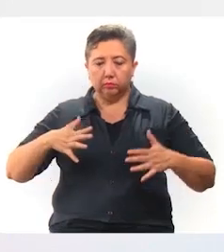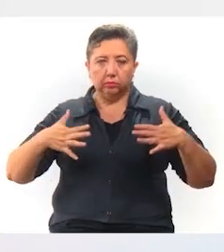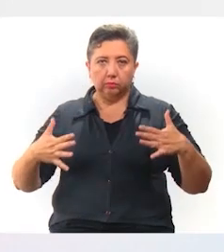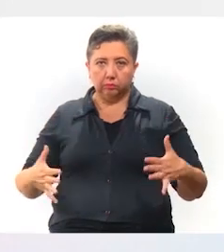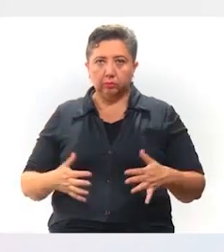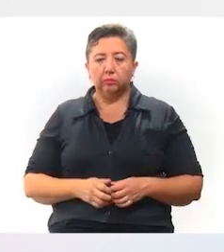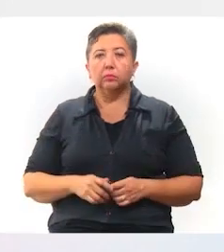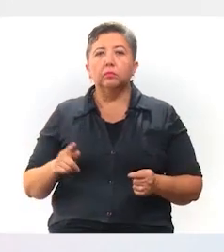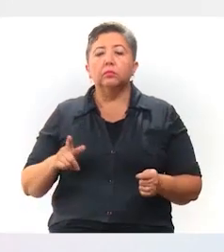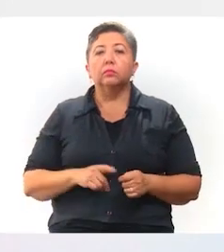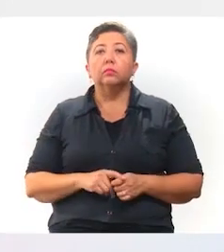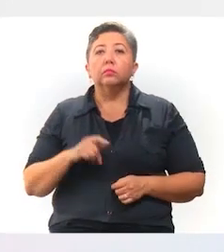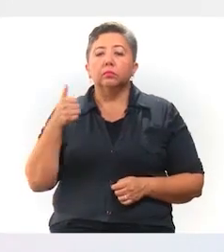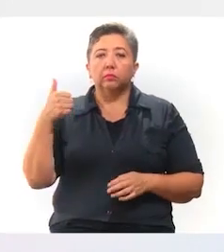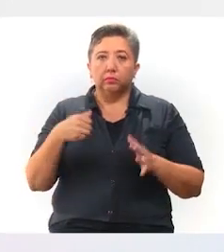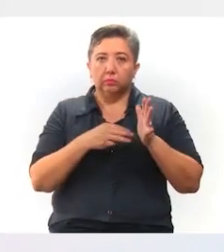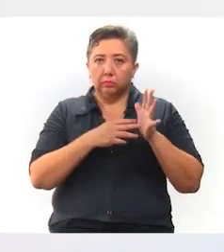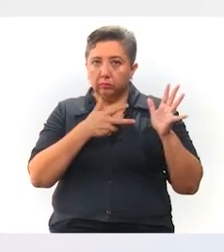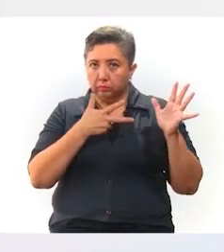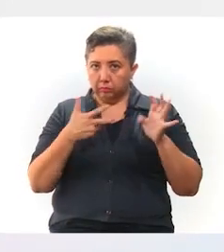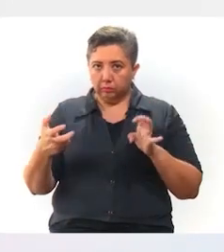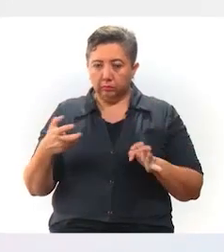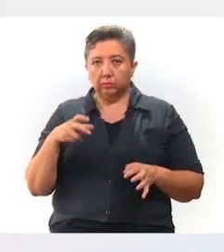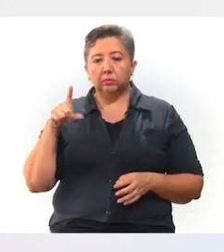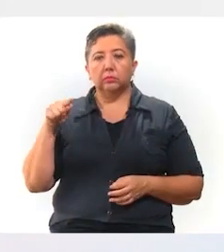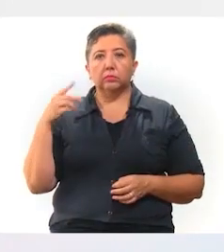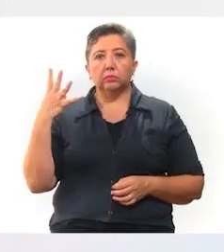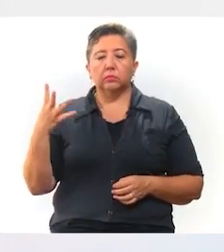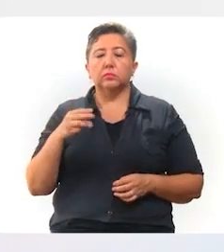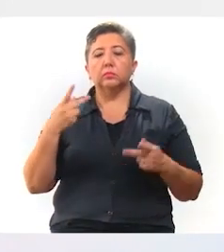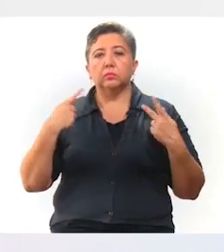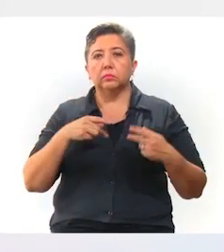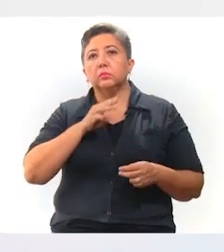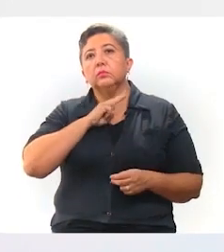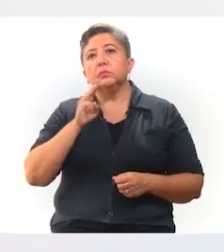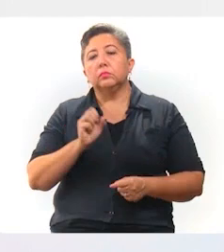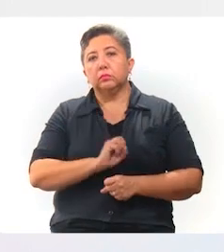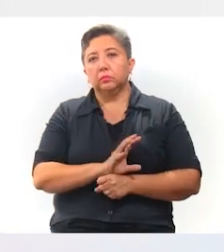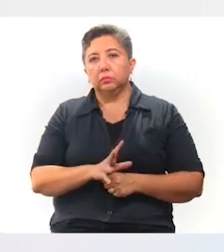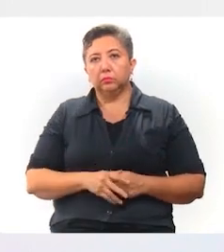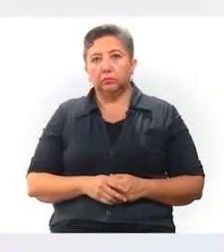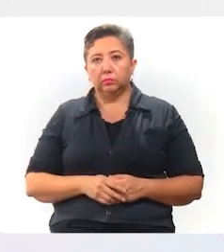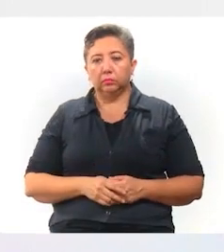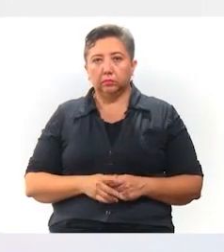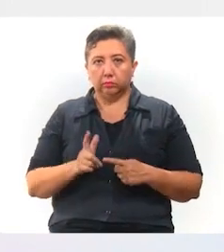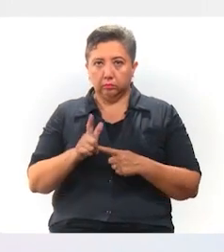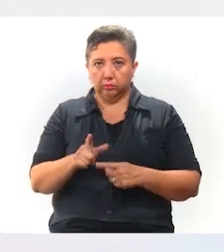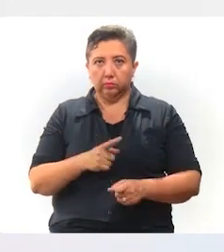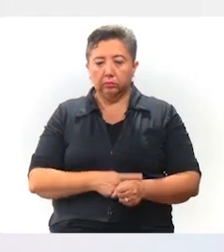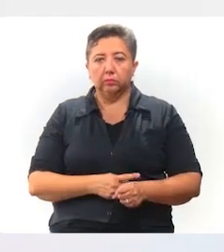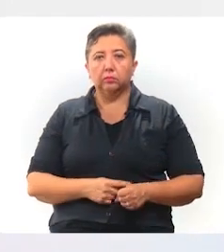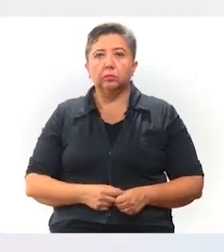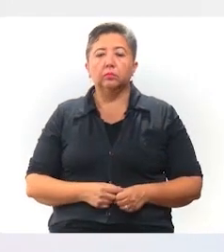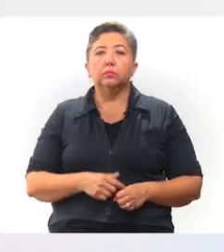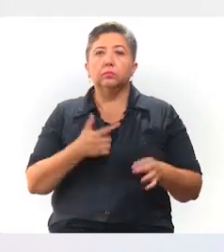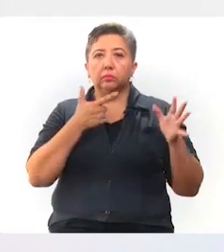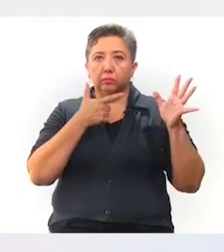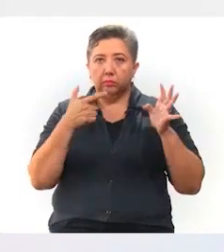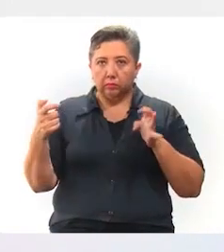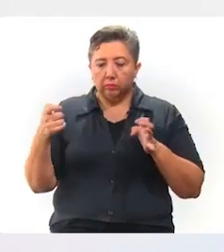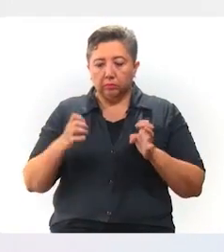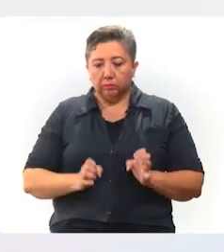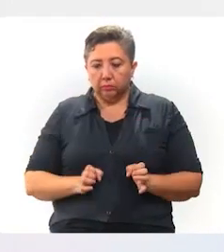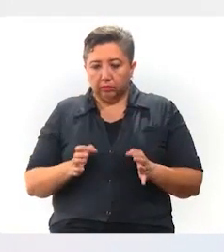obesidad. En total, son 6.874 las personas fallecidas a causa del coronavirus. De los casos activos, 700